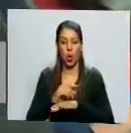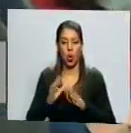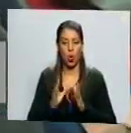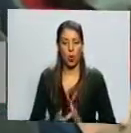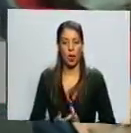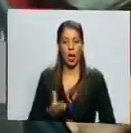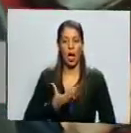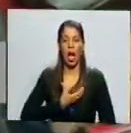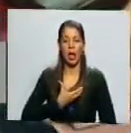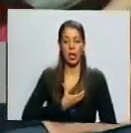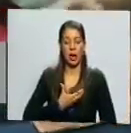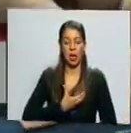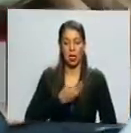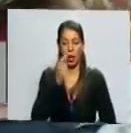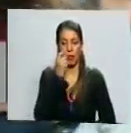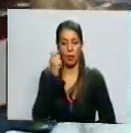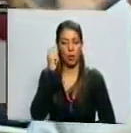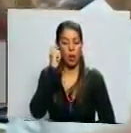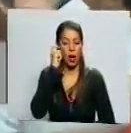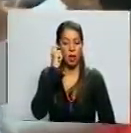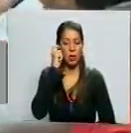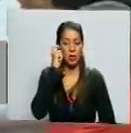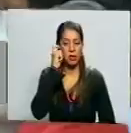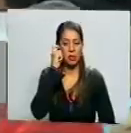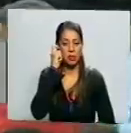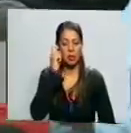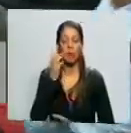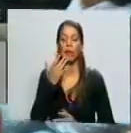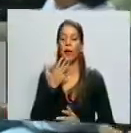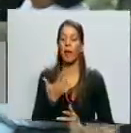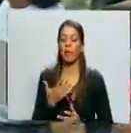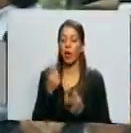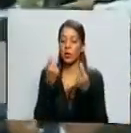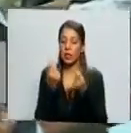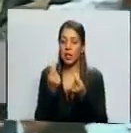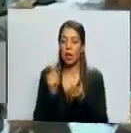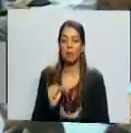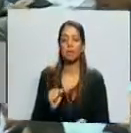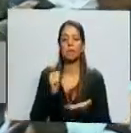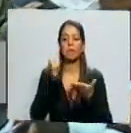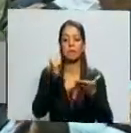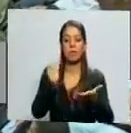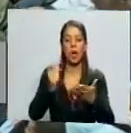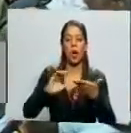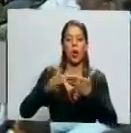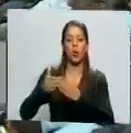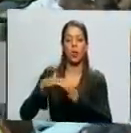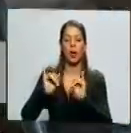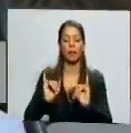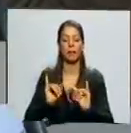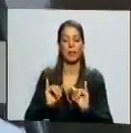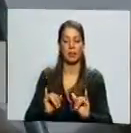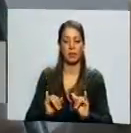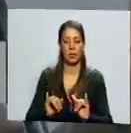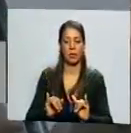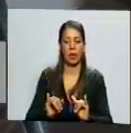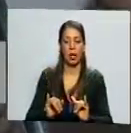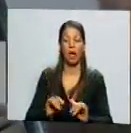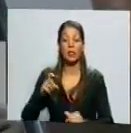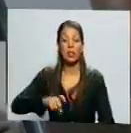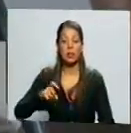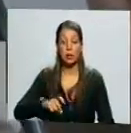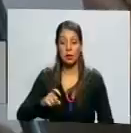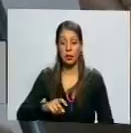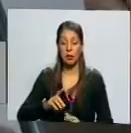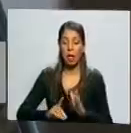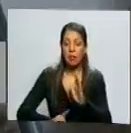gobernadoras, alcaldes o alcaldesas no terminen de asumir la necesidad de construir